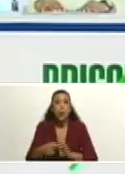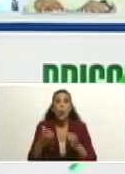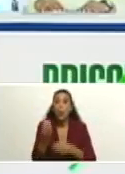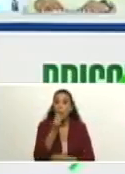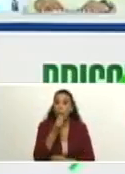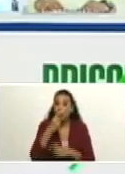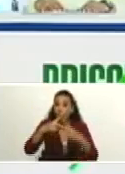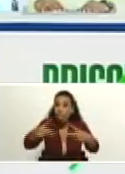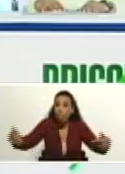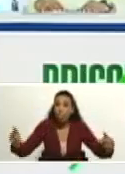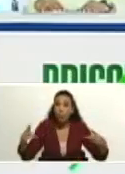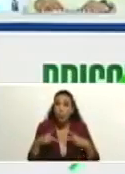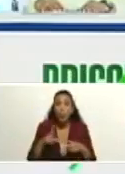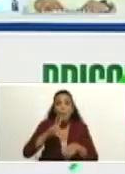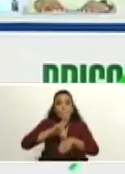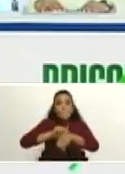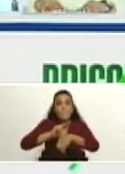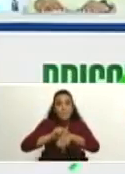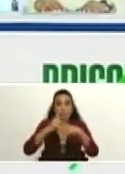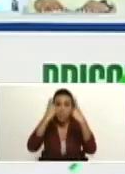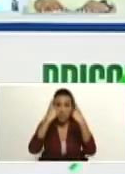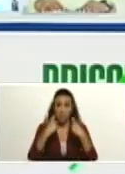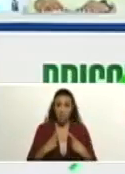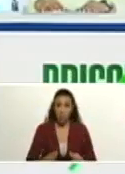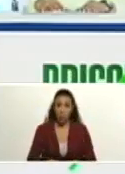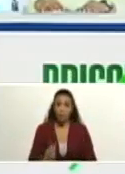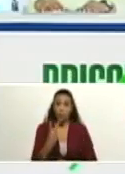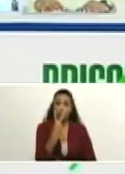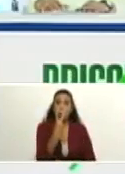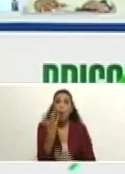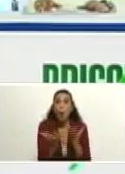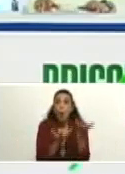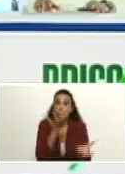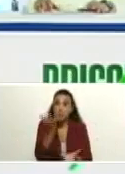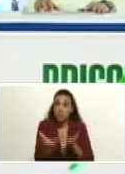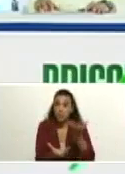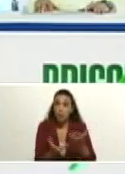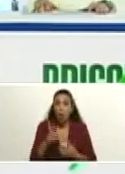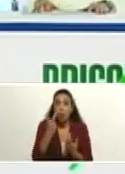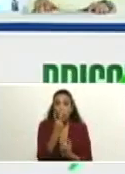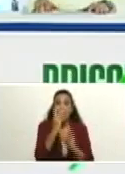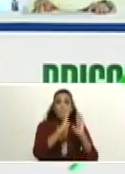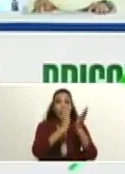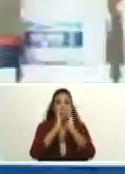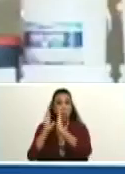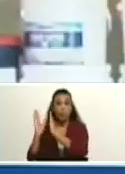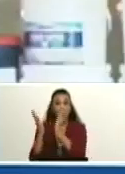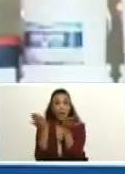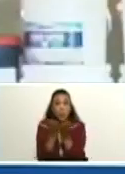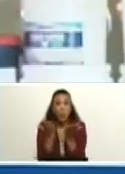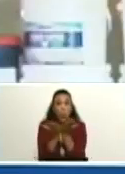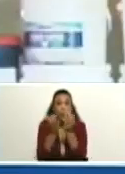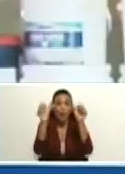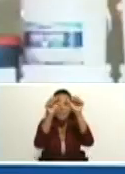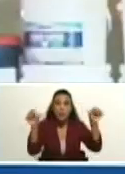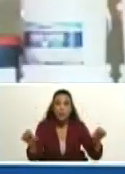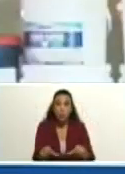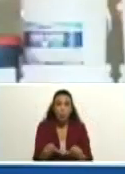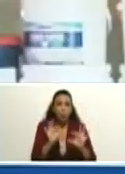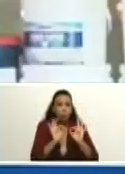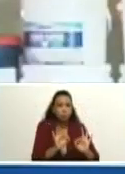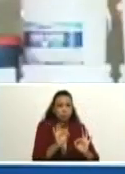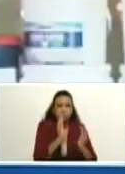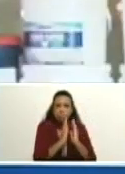comedor, un consultorio médico, dos cocinas, dos bibliotecas con centros de recursos para el